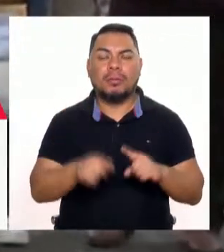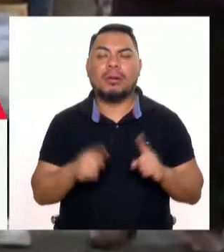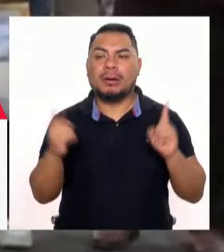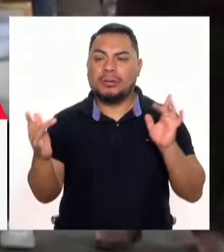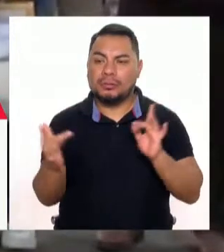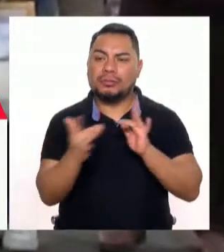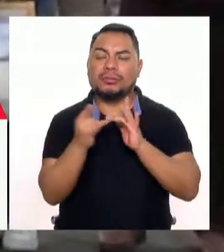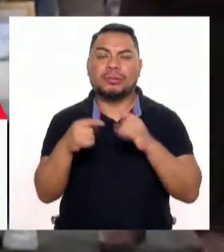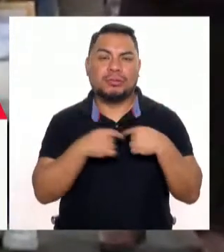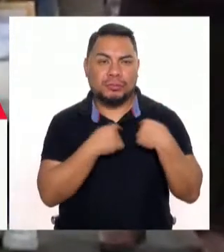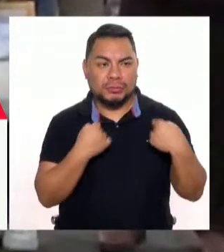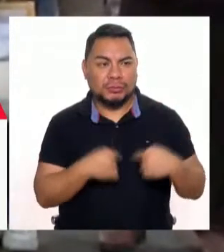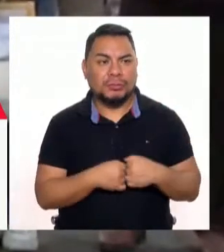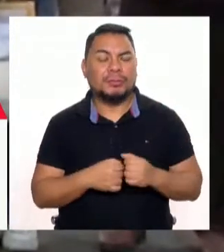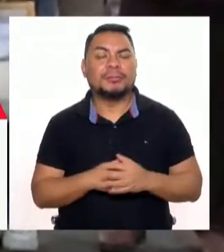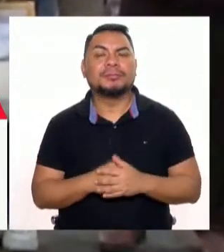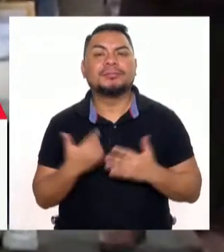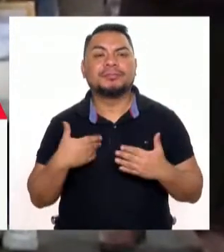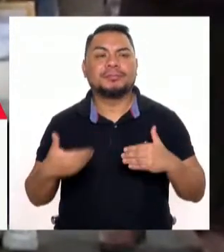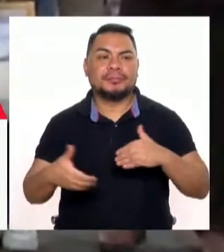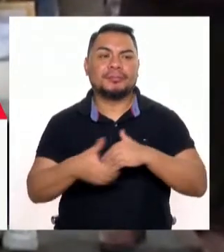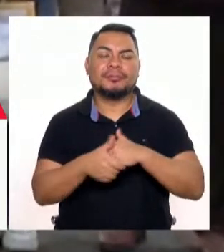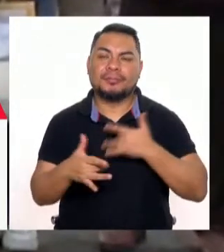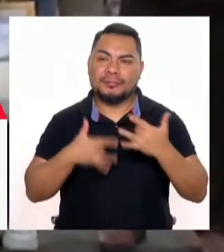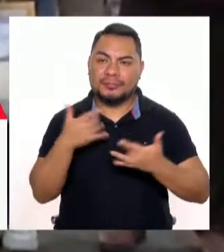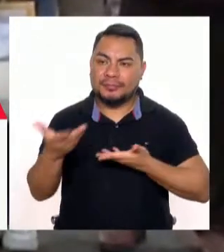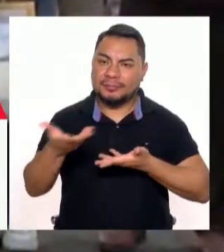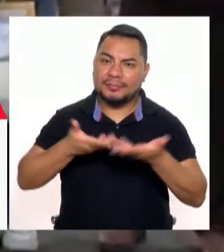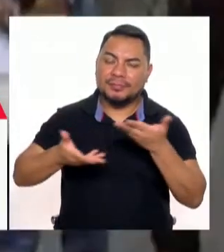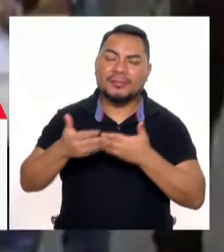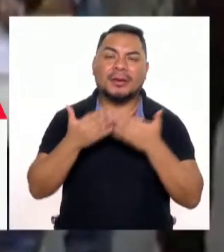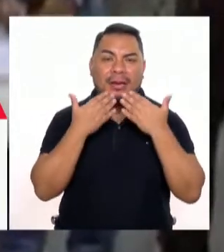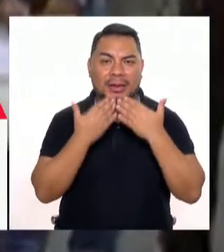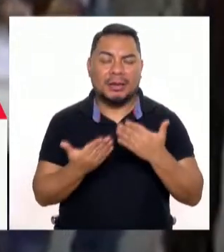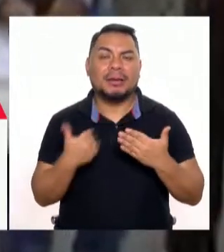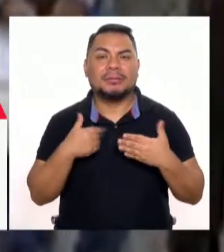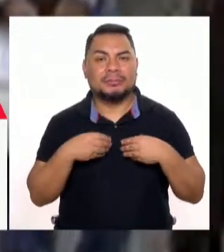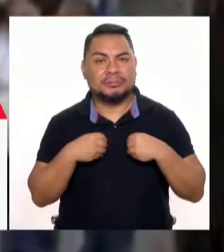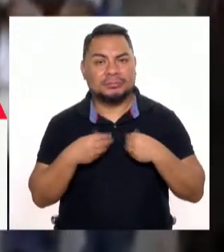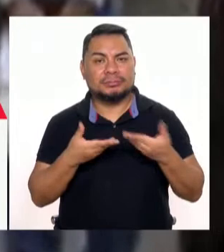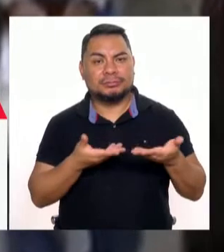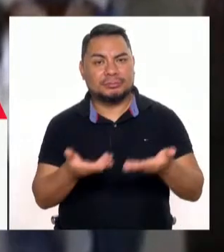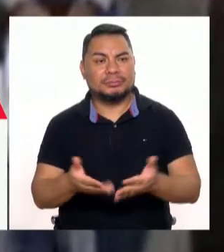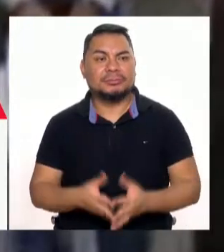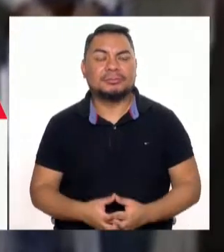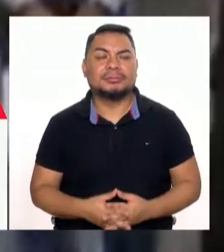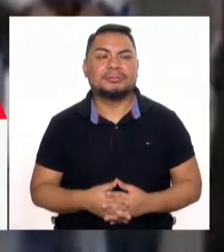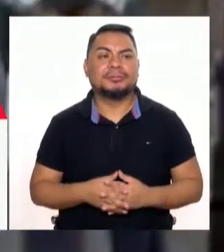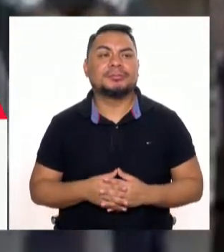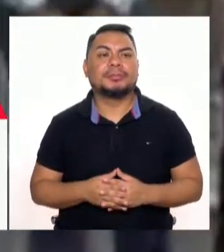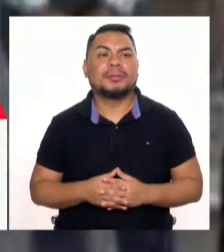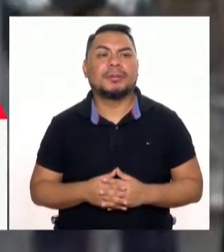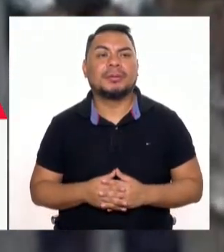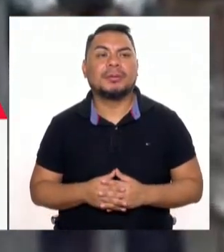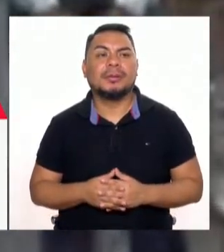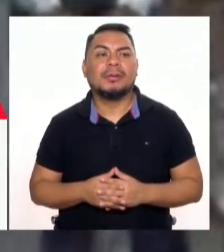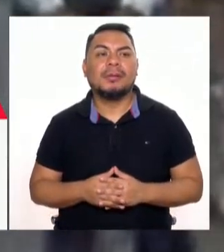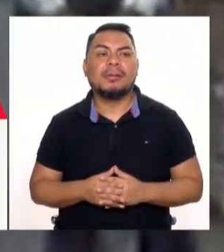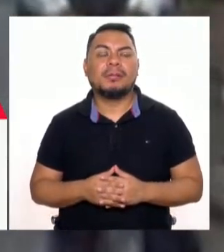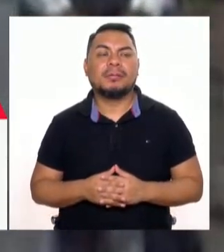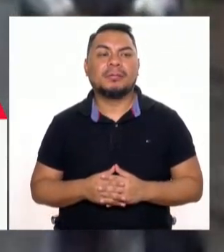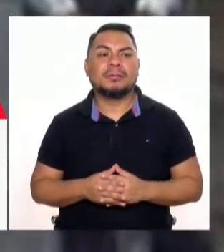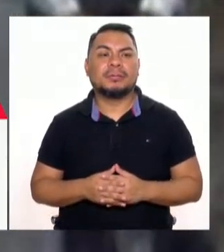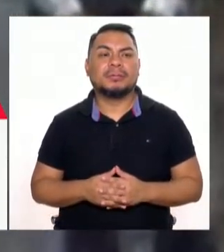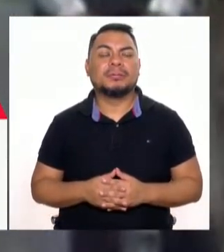corazones y entrelazamos los sentimientos gracias recibimiento en un país con